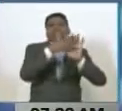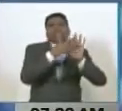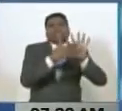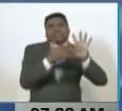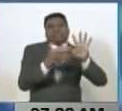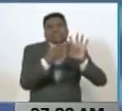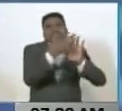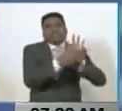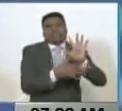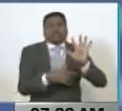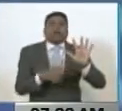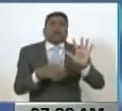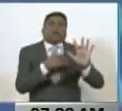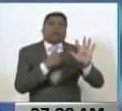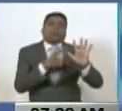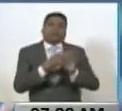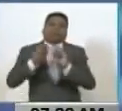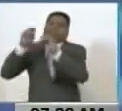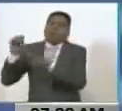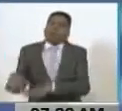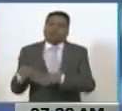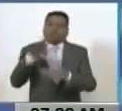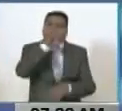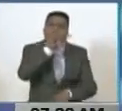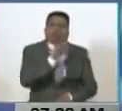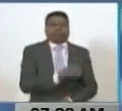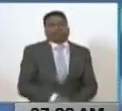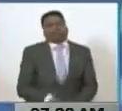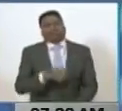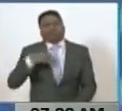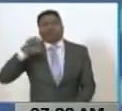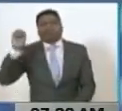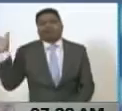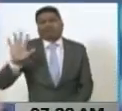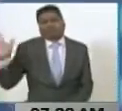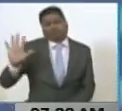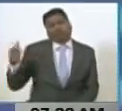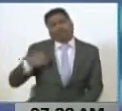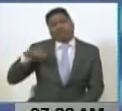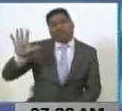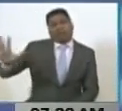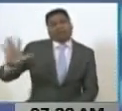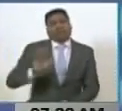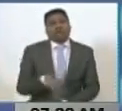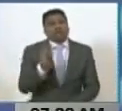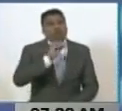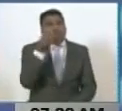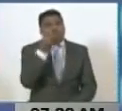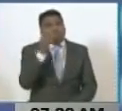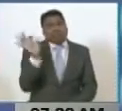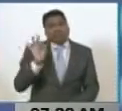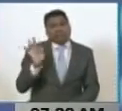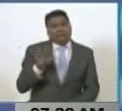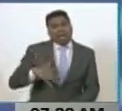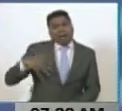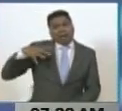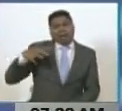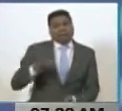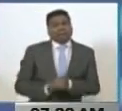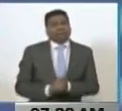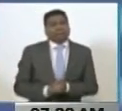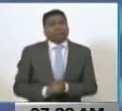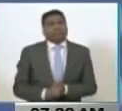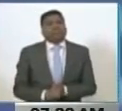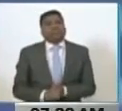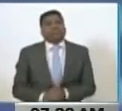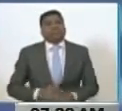bueno, prefiero abandonar a mi mascota, a mi ser, a mi compañero de vida, que darle alimento. ¿Qué opinas de eso? ¿Qué podemos hacer, Maigualida?